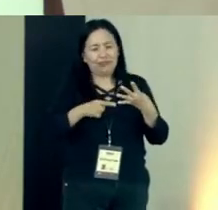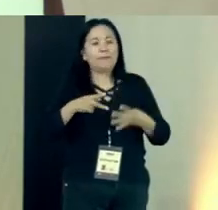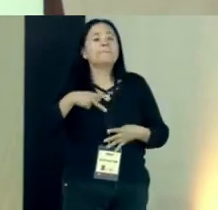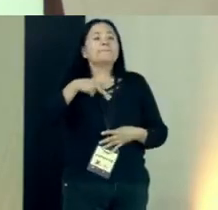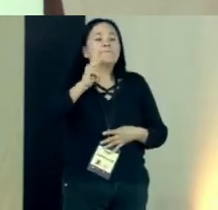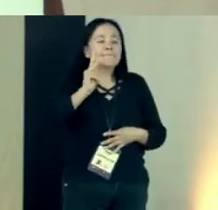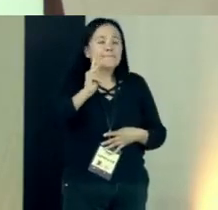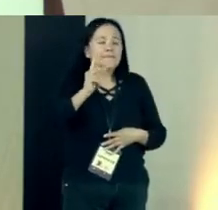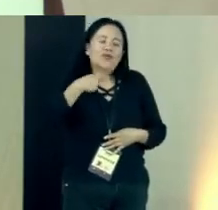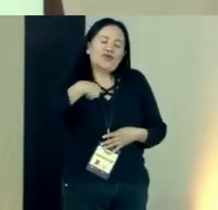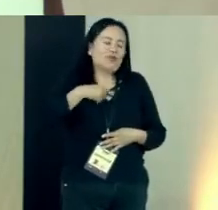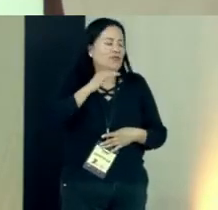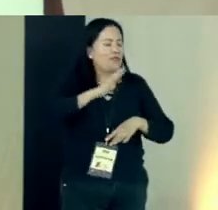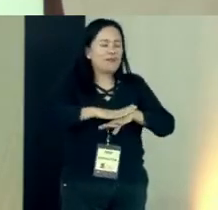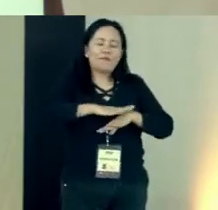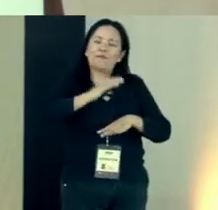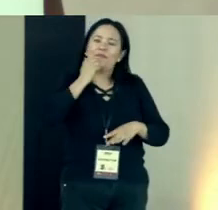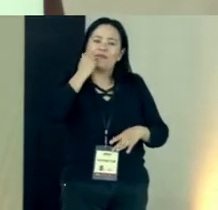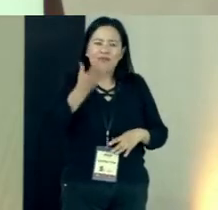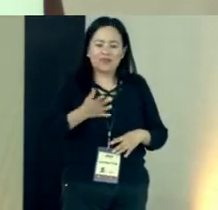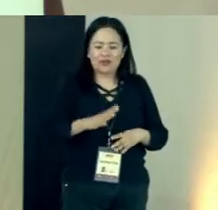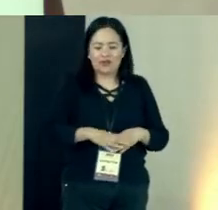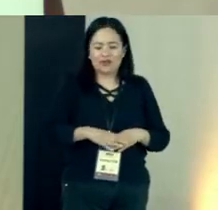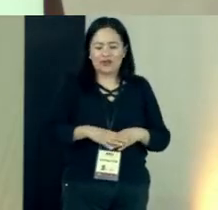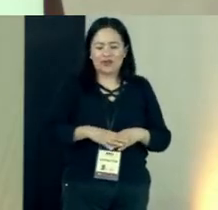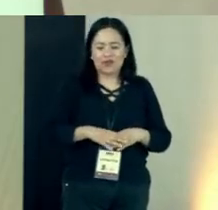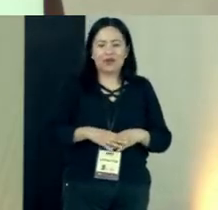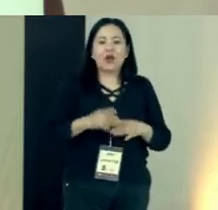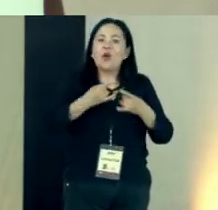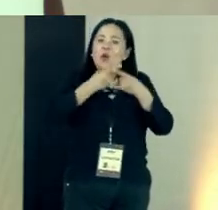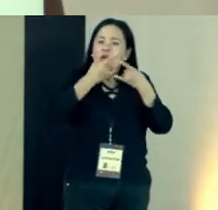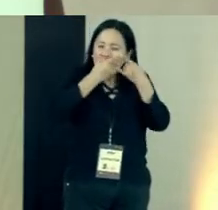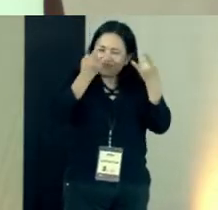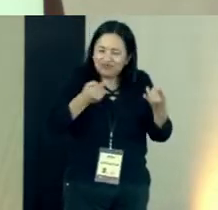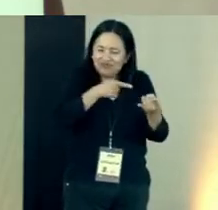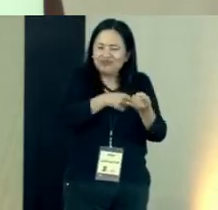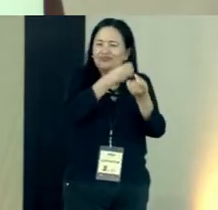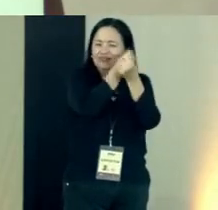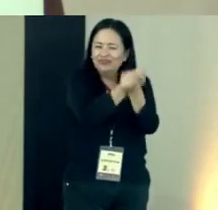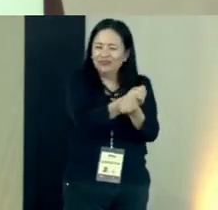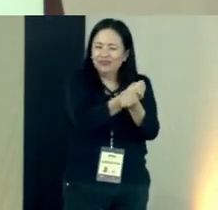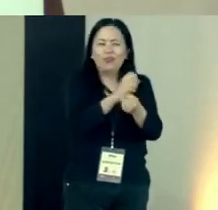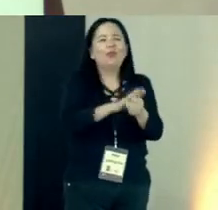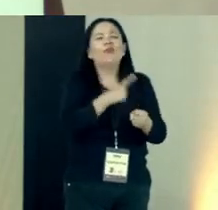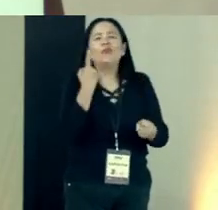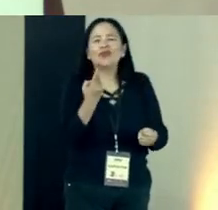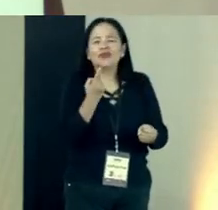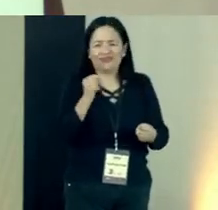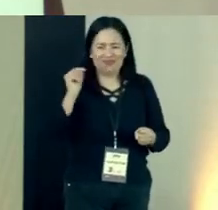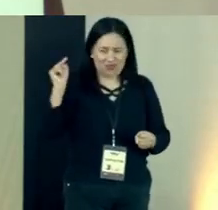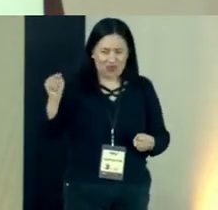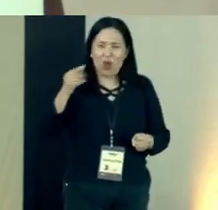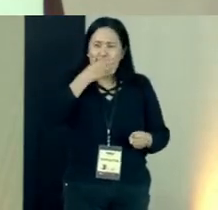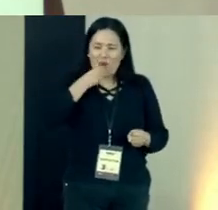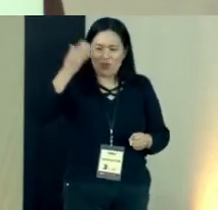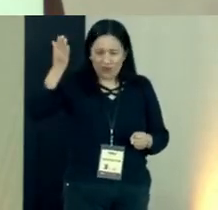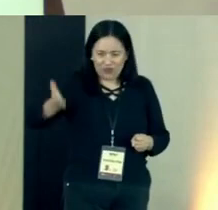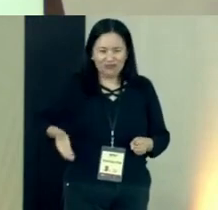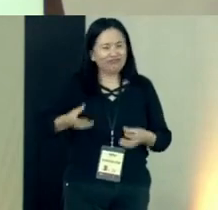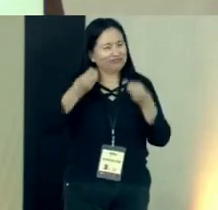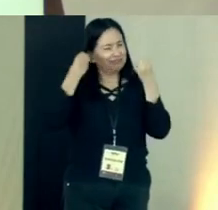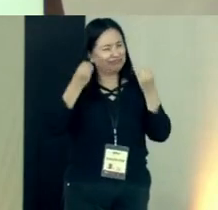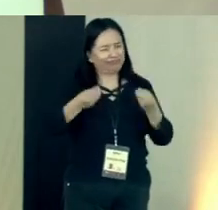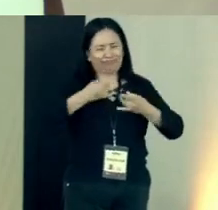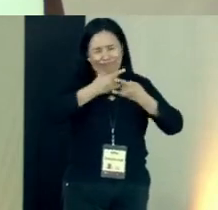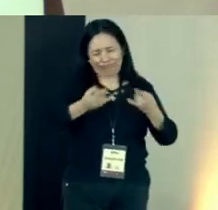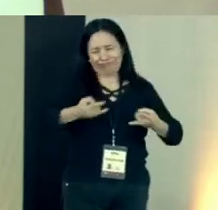a Rocío, el que más quisiera yo publicar sería el de cuentos sobre la esclavitud. ¿Por qué? Porque Machado tiene un enorme continente de cuentos, son